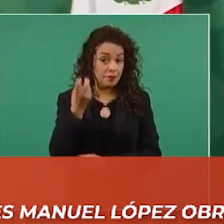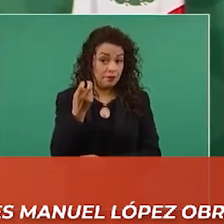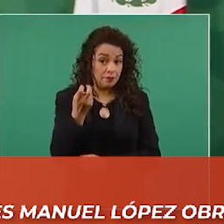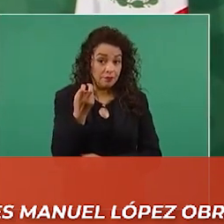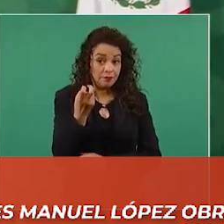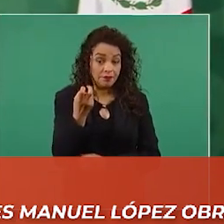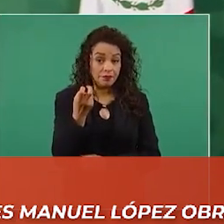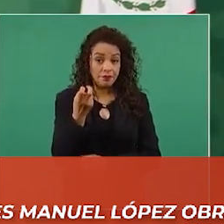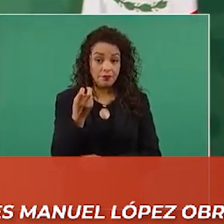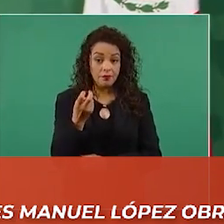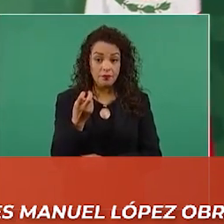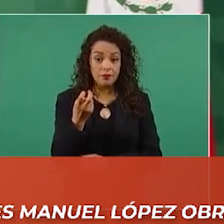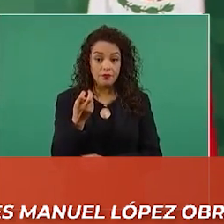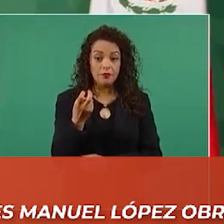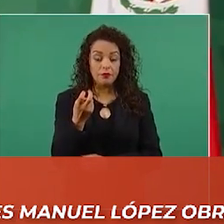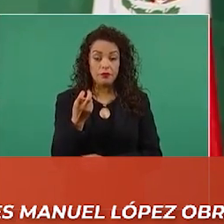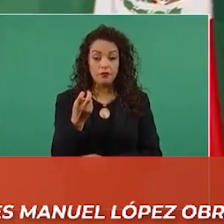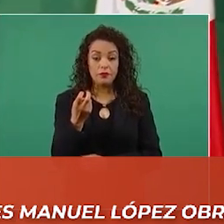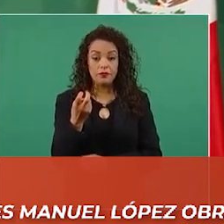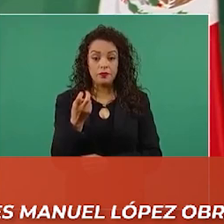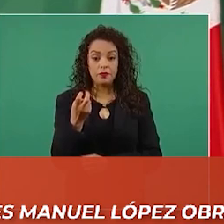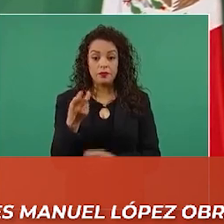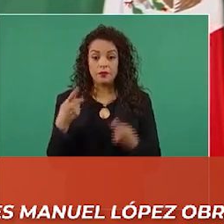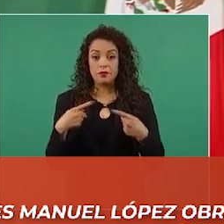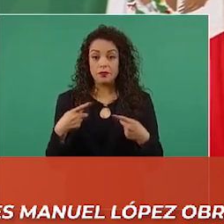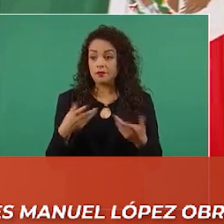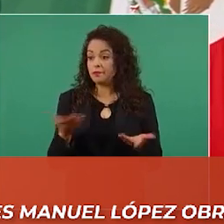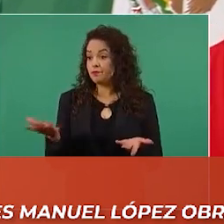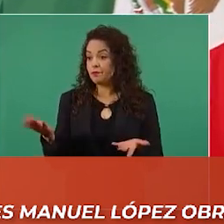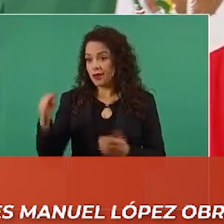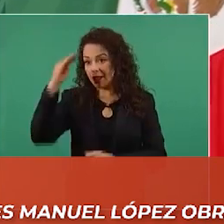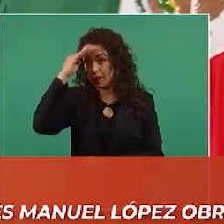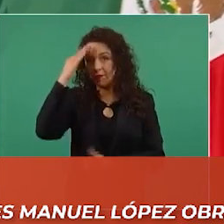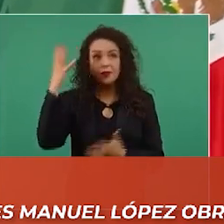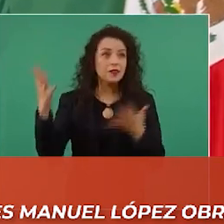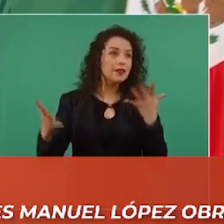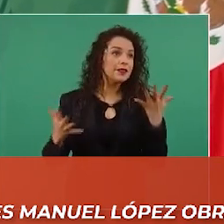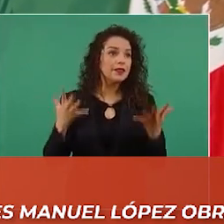muchos optaron por irse a buscar la vida